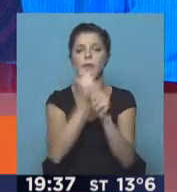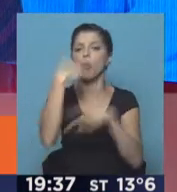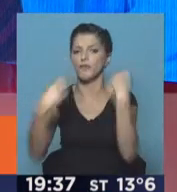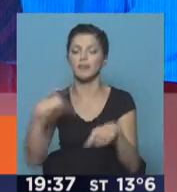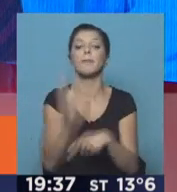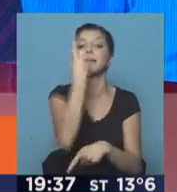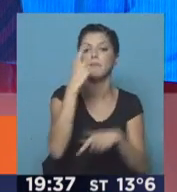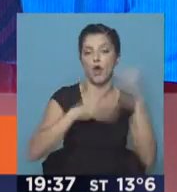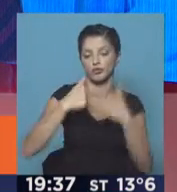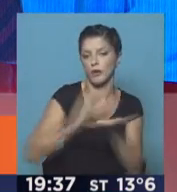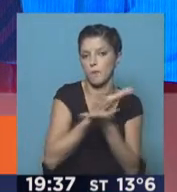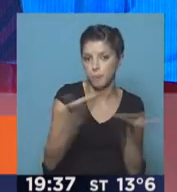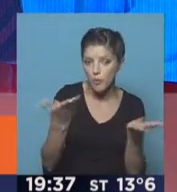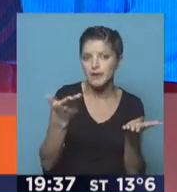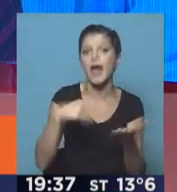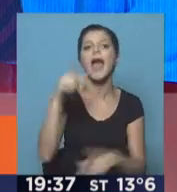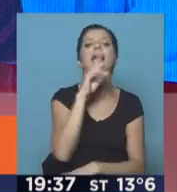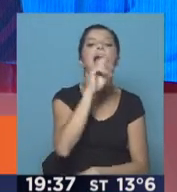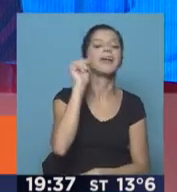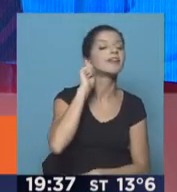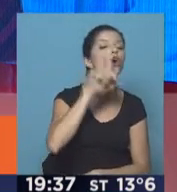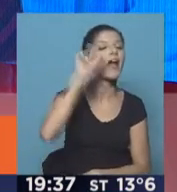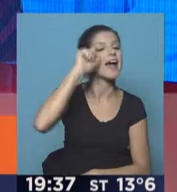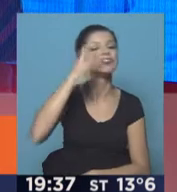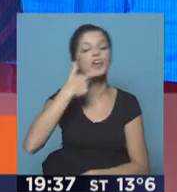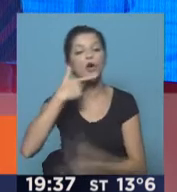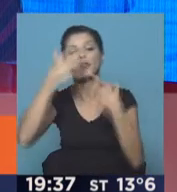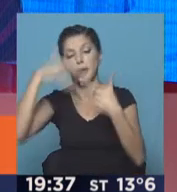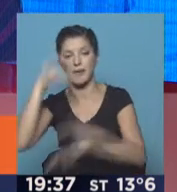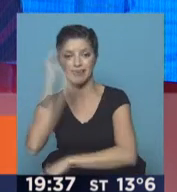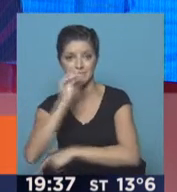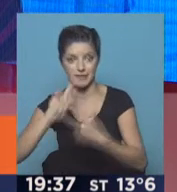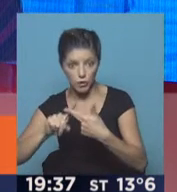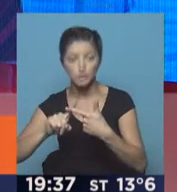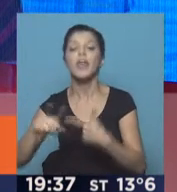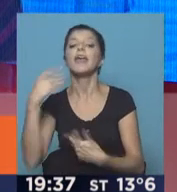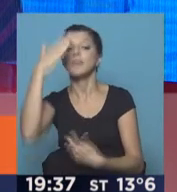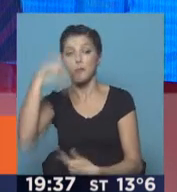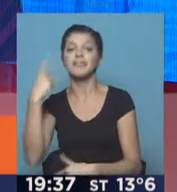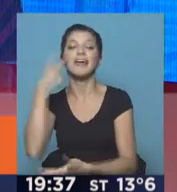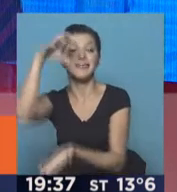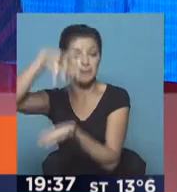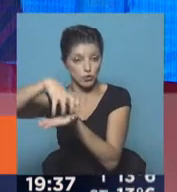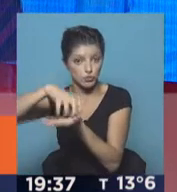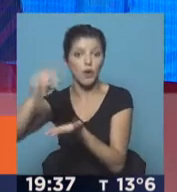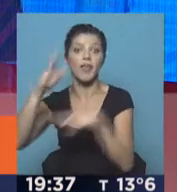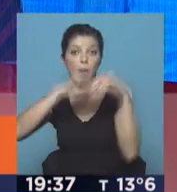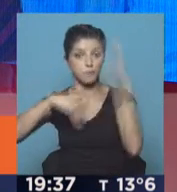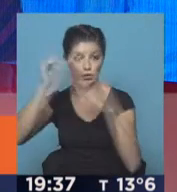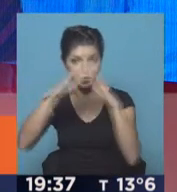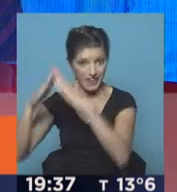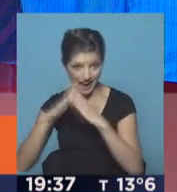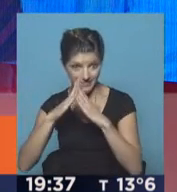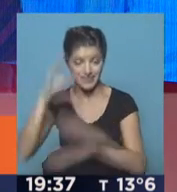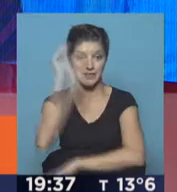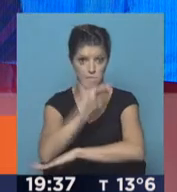Gallegos, luego en Vialidad de Santa Cruz y luego en el Instituto de la Vivienda de Santa Cruz. Había sido electo en la última elección de fines del 2015